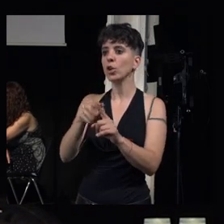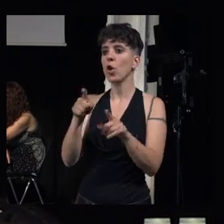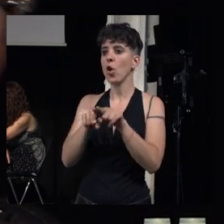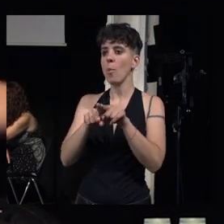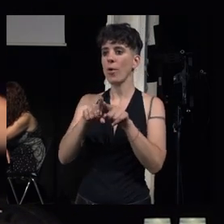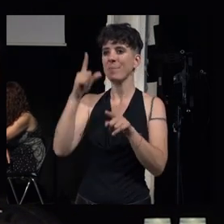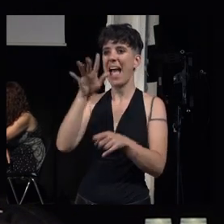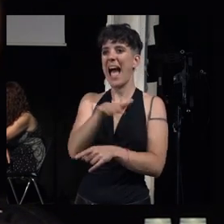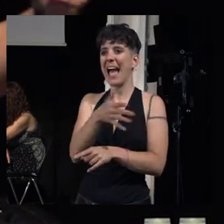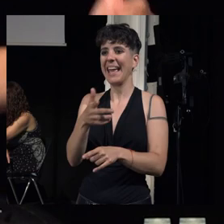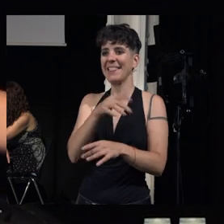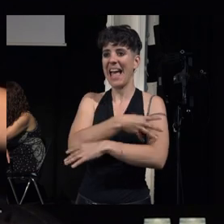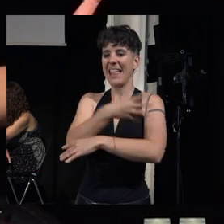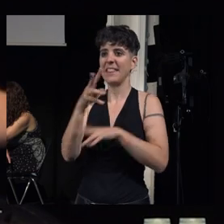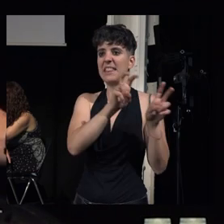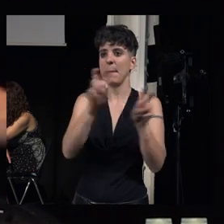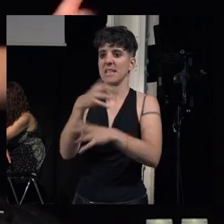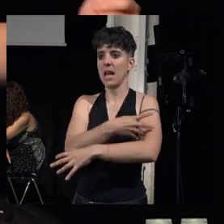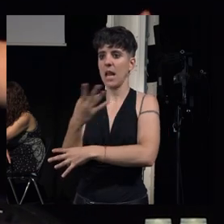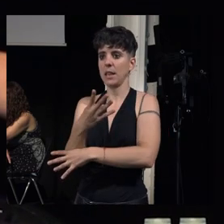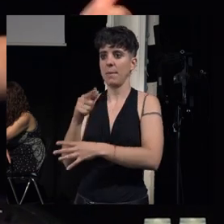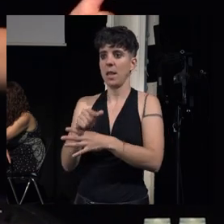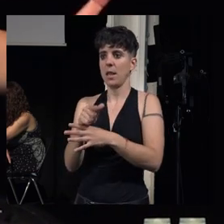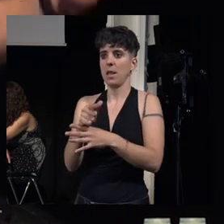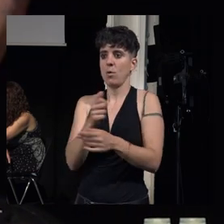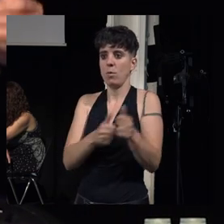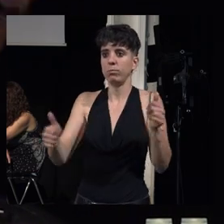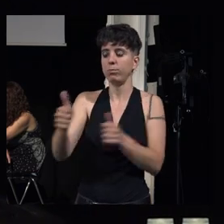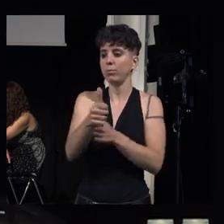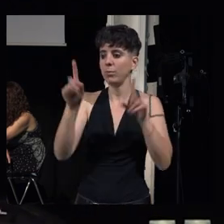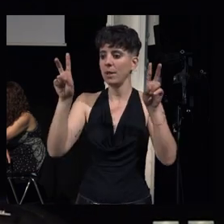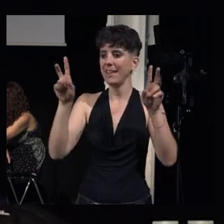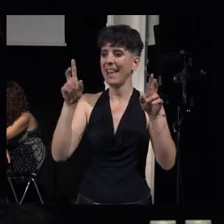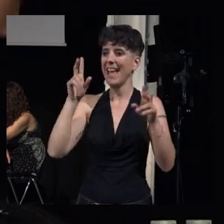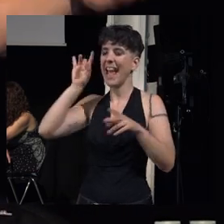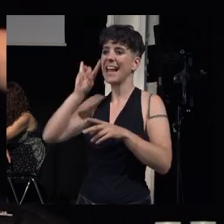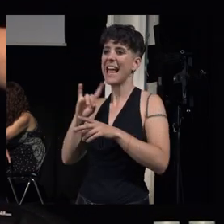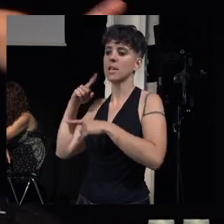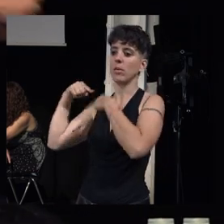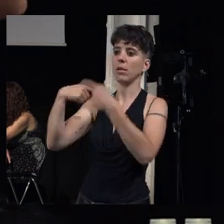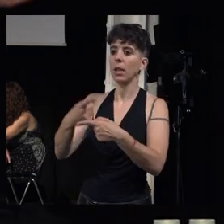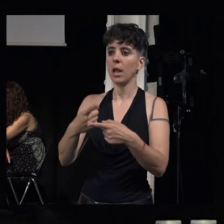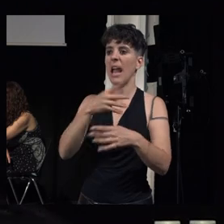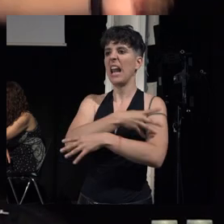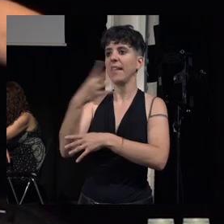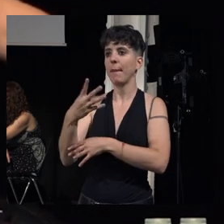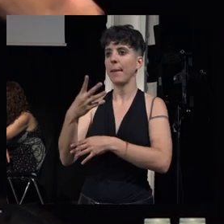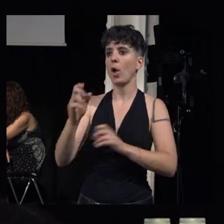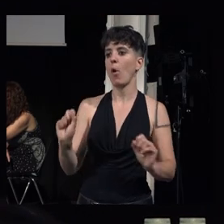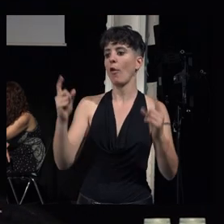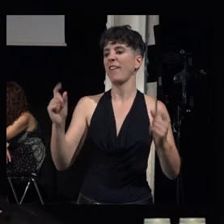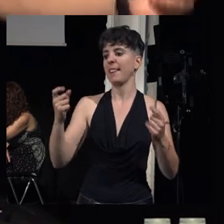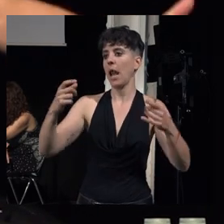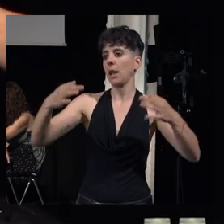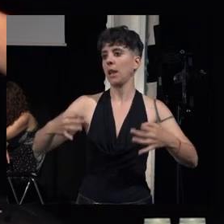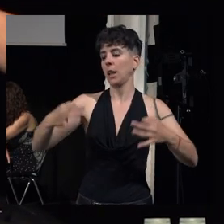LGTB que rompa con determinadas cuestiones clásicas del movimiento LGTB oficialista, como han tenido que ver, o sea,